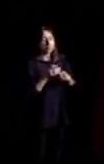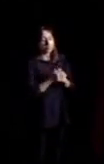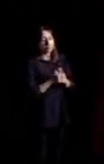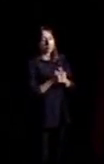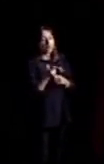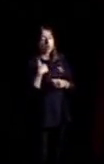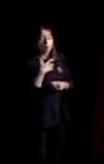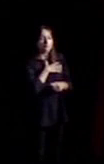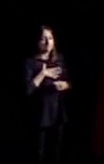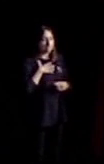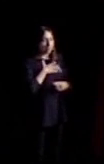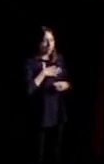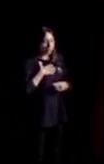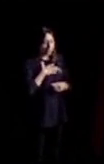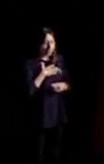Tengo el placer